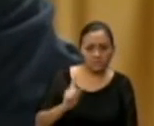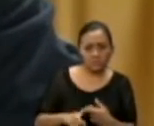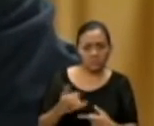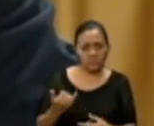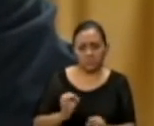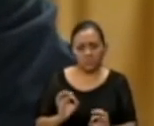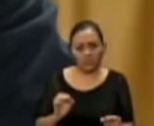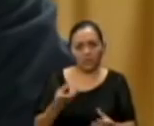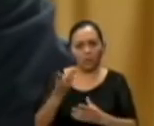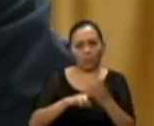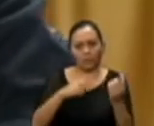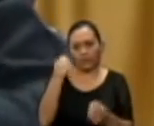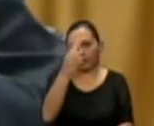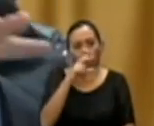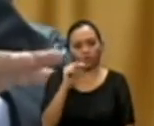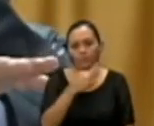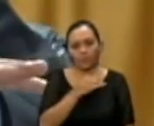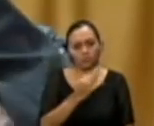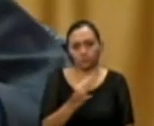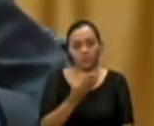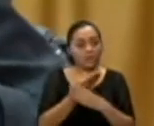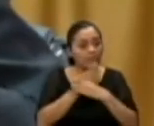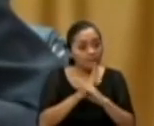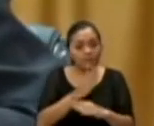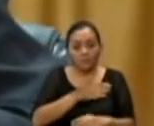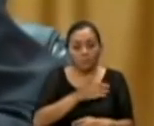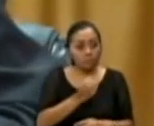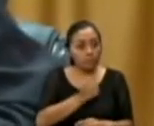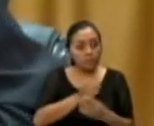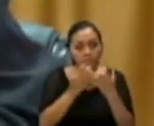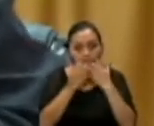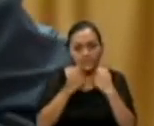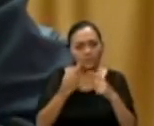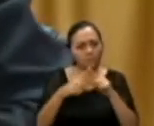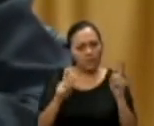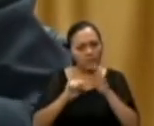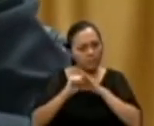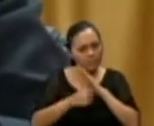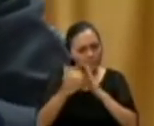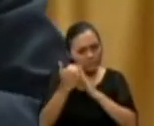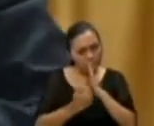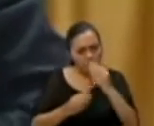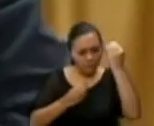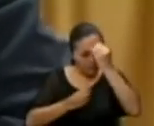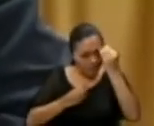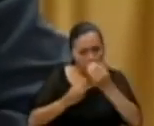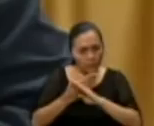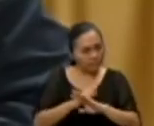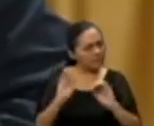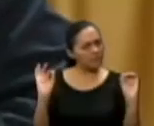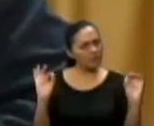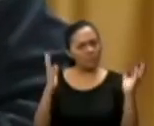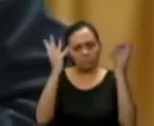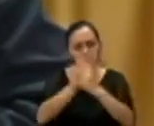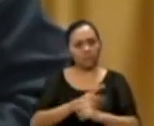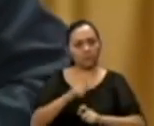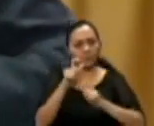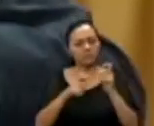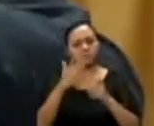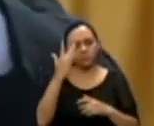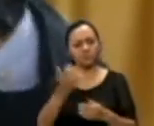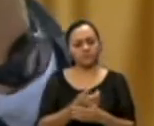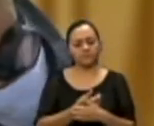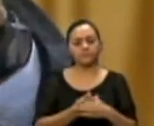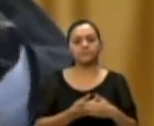dobles morales que defienden sólo sus intereses y no definen principios valores y con eso engañan a la gente pero en todo caso